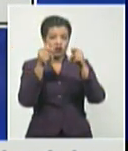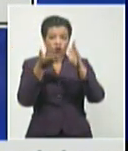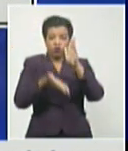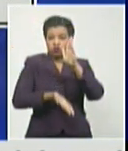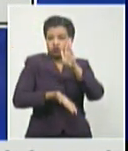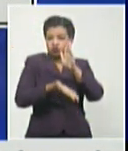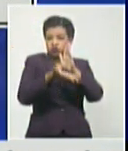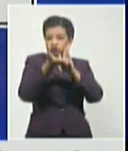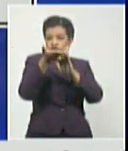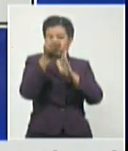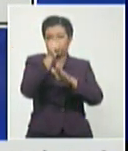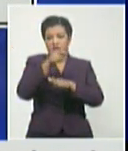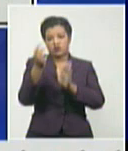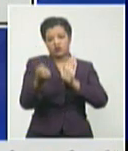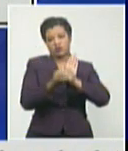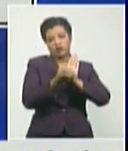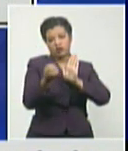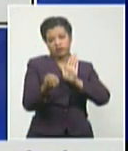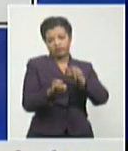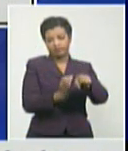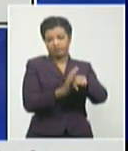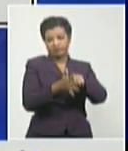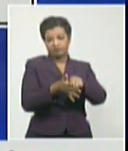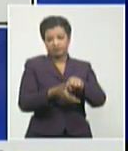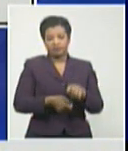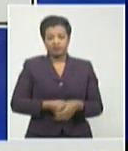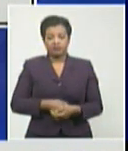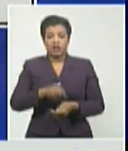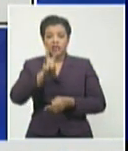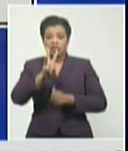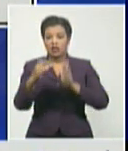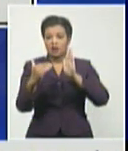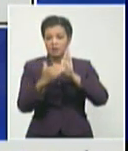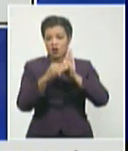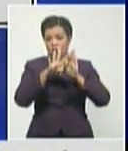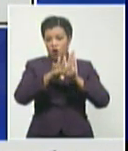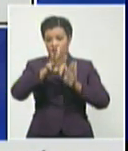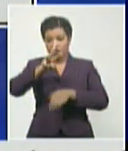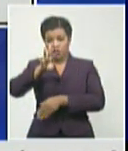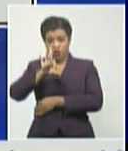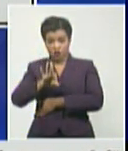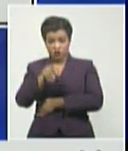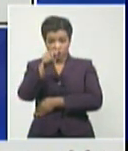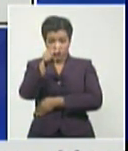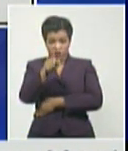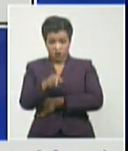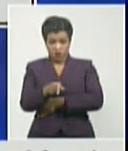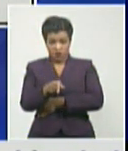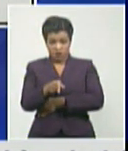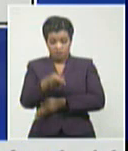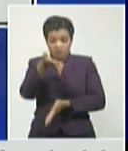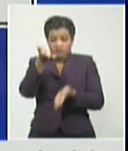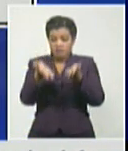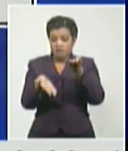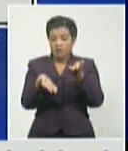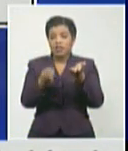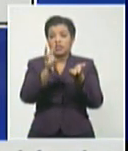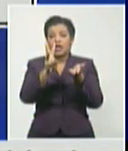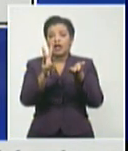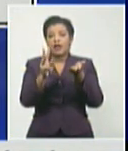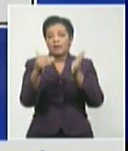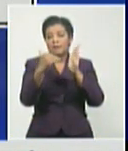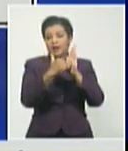casos confirmados que ya es de 3 mil 438 contra los 3.675